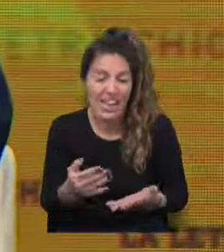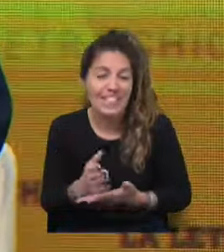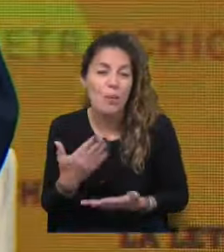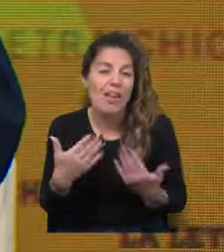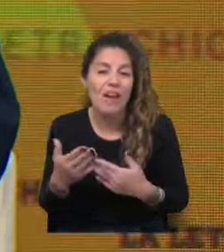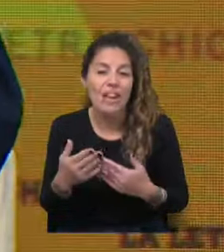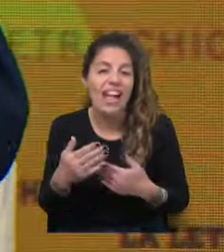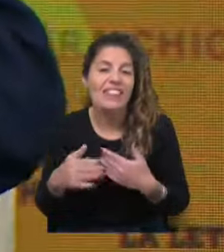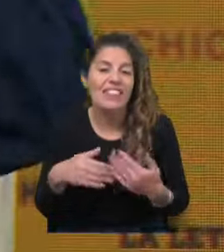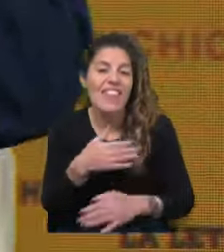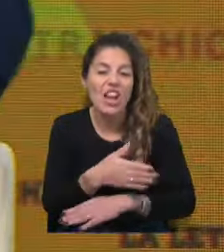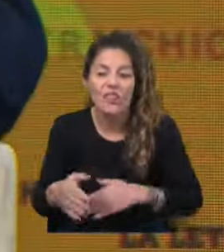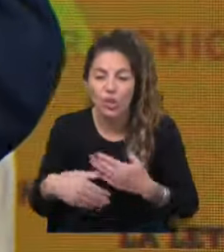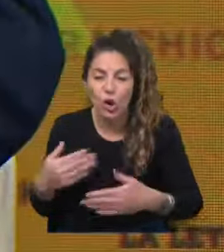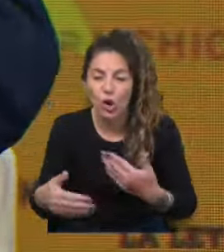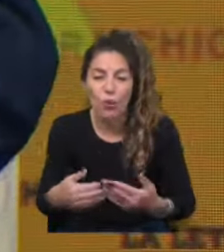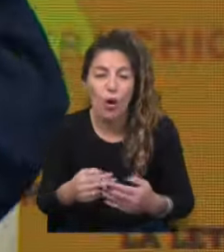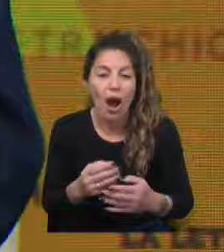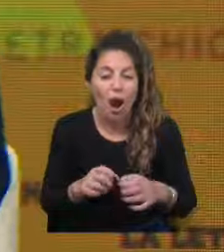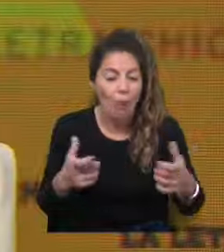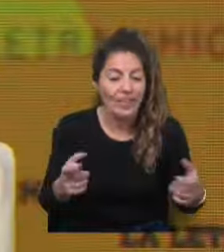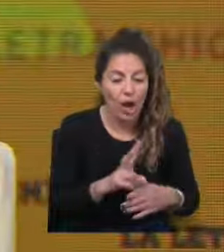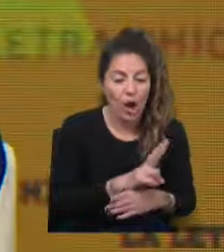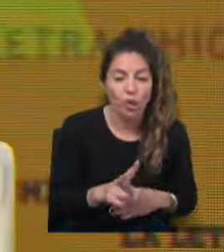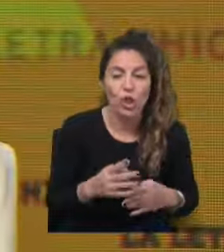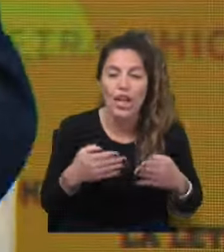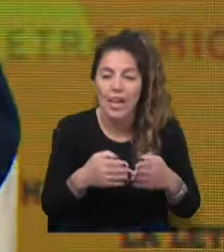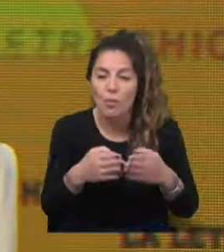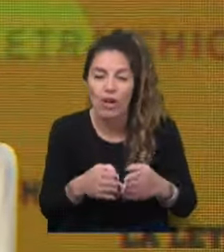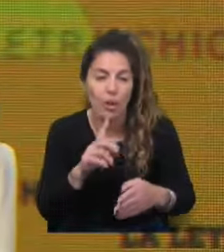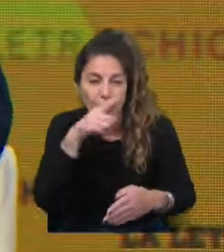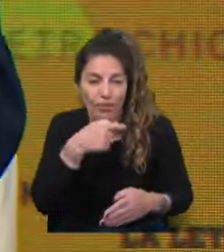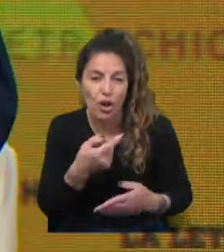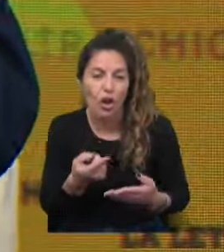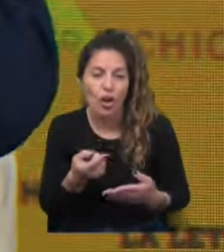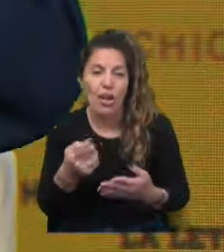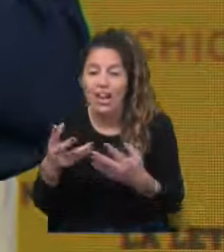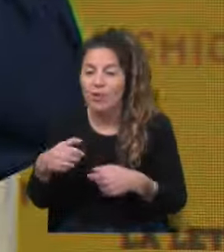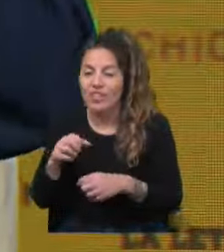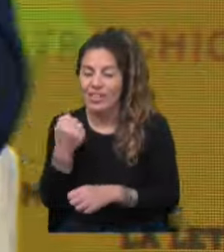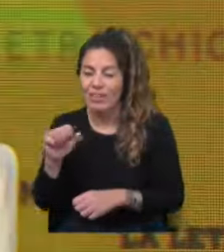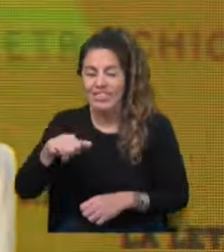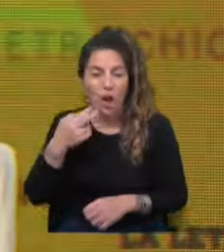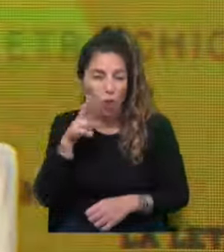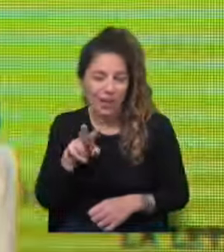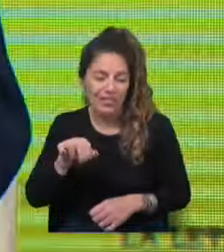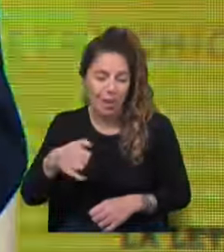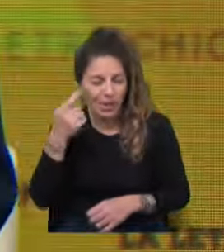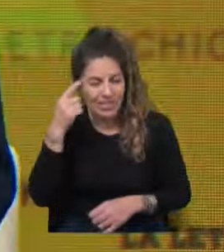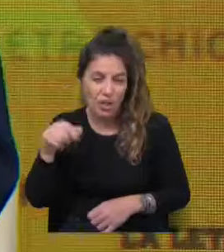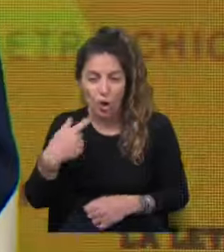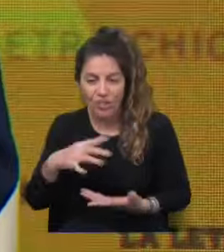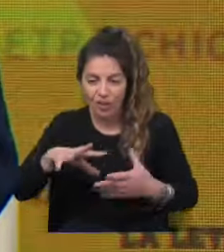efecto globo, de cuándo sucede esto, cuando vos aumentás controles en un lugar como el puerto de Montevideo, y claro, las organizaciones criminales esto ya lo ven y ya están pensando otro tipo